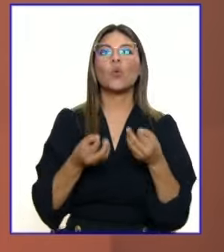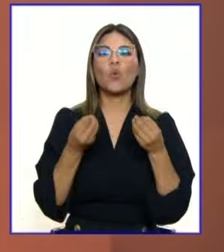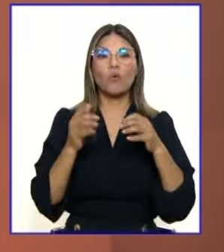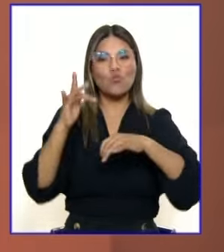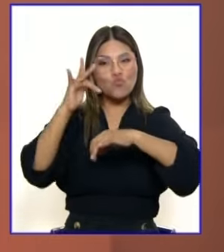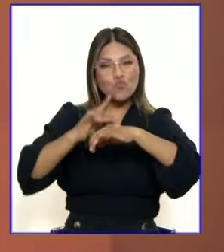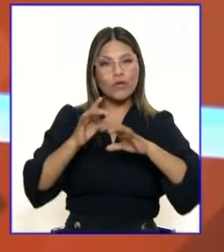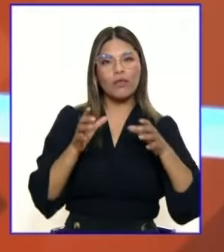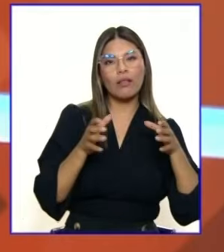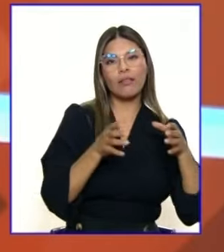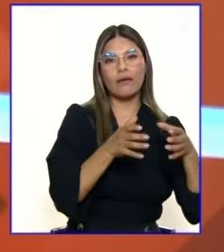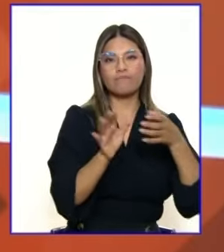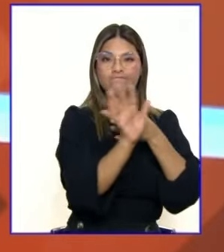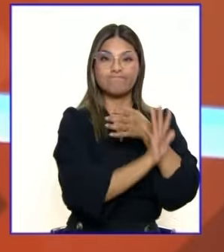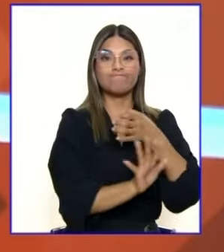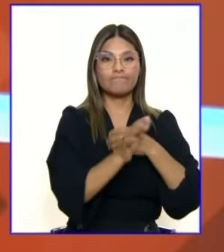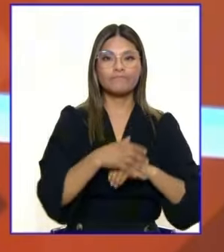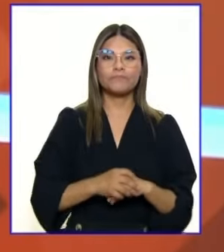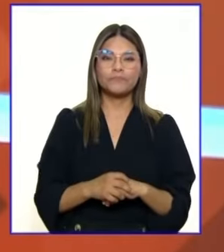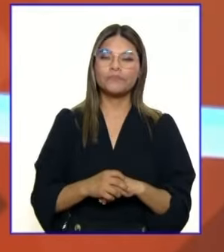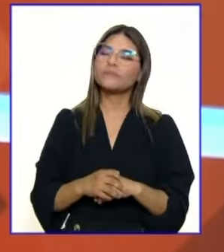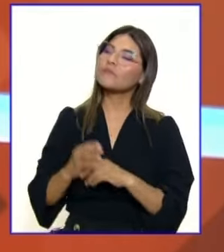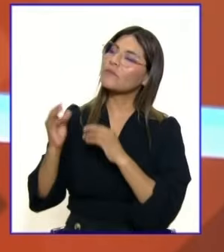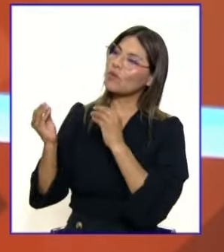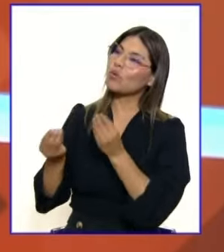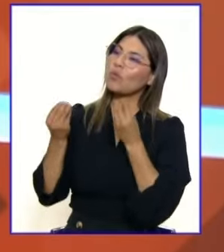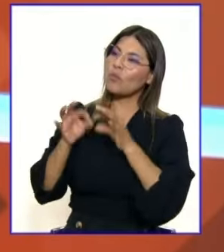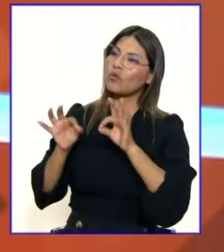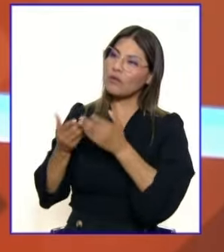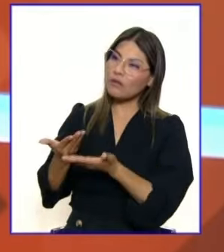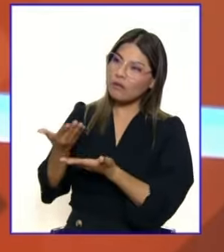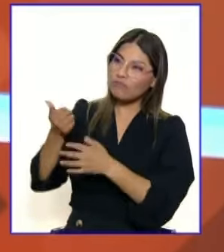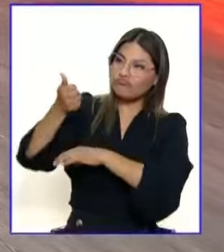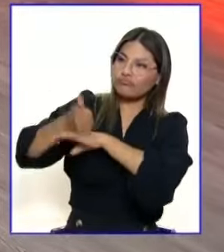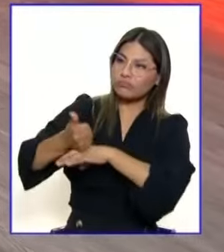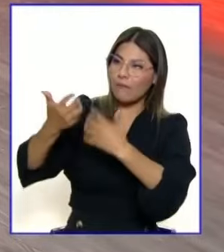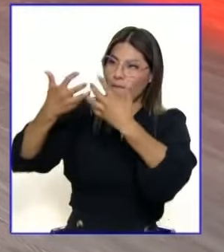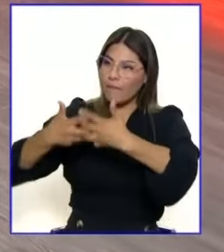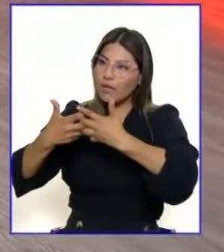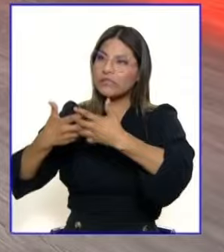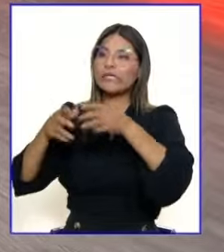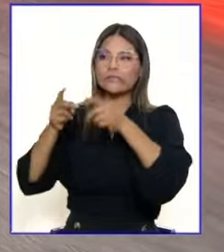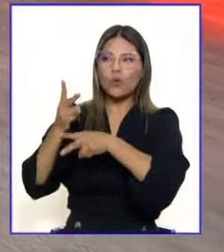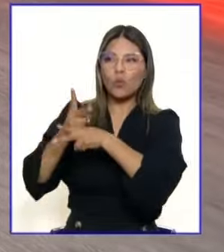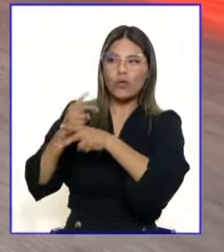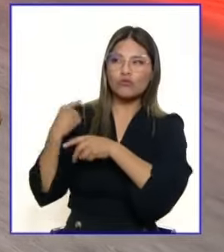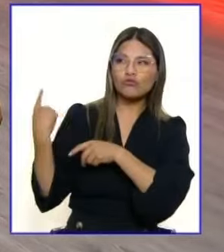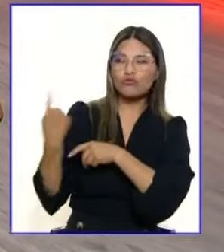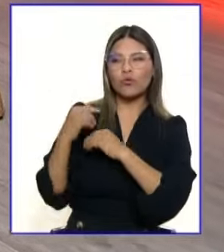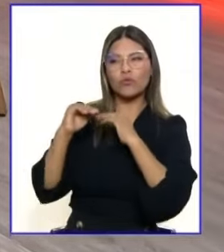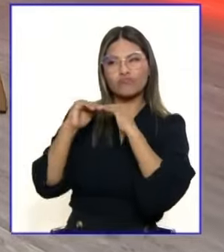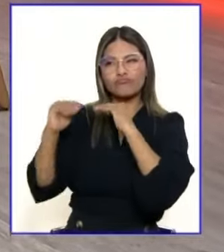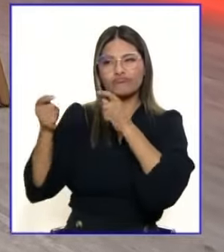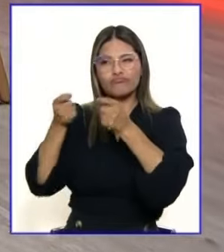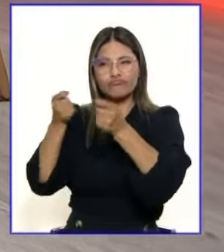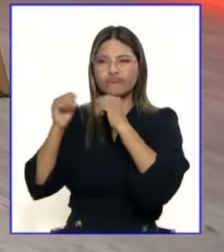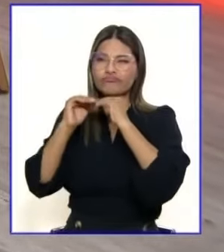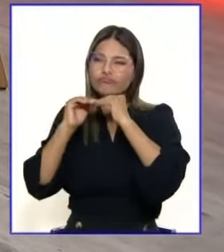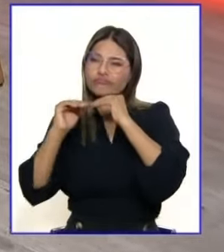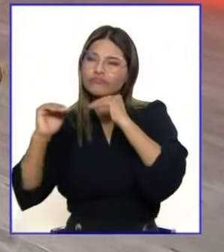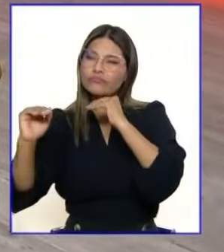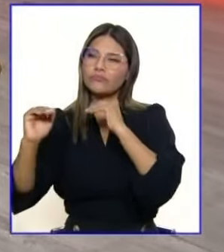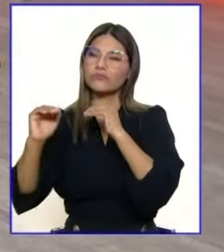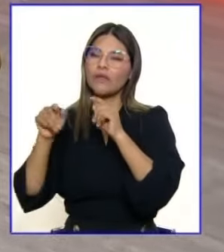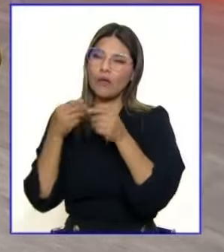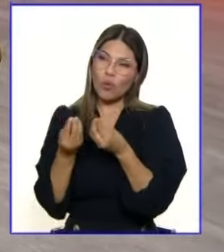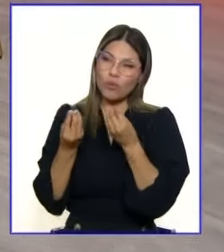esfuerzos por tener una mayor sostenibilidad en las economías, en eso también radica este trabajo para